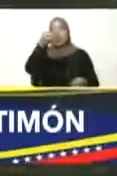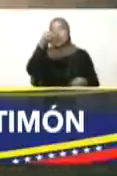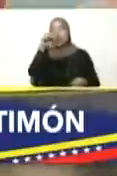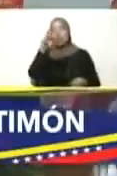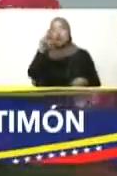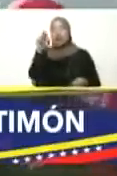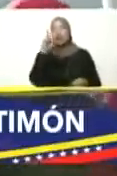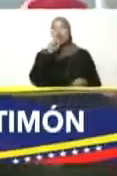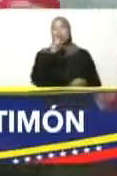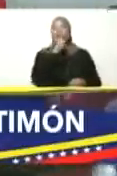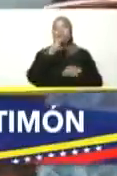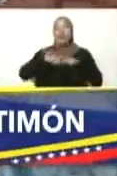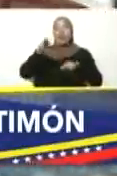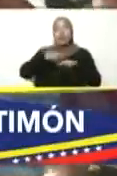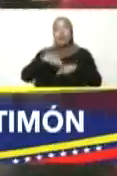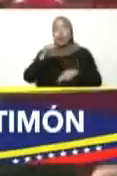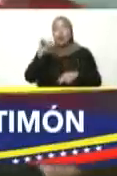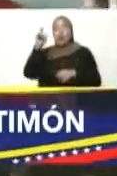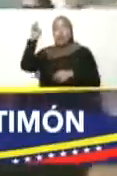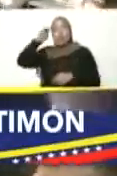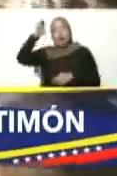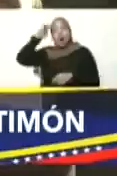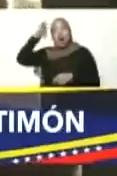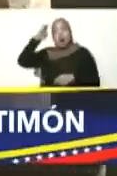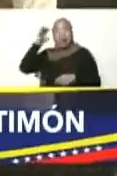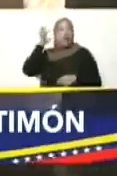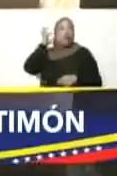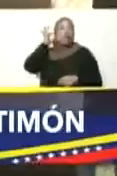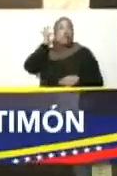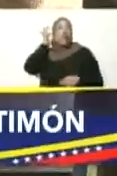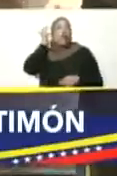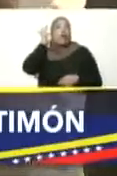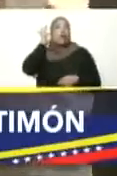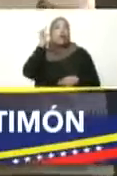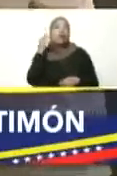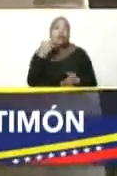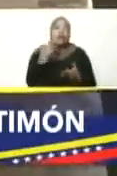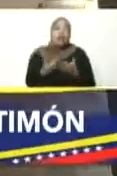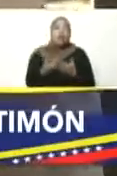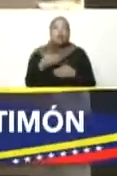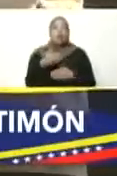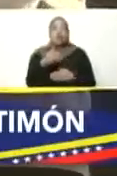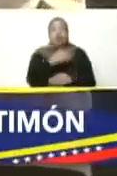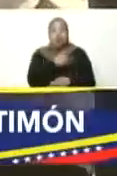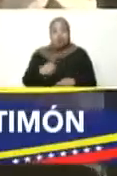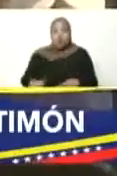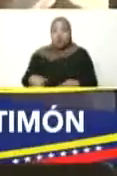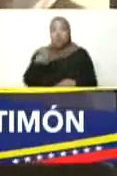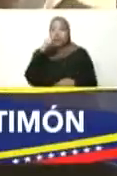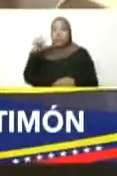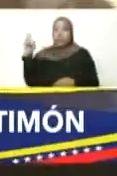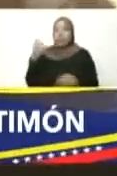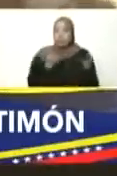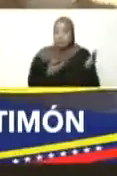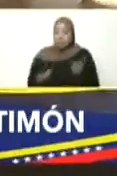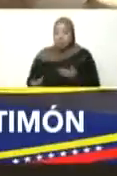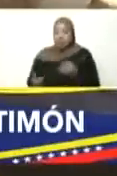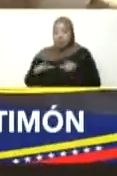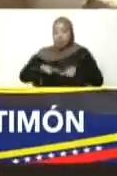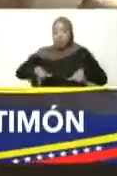Aquí tenemos a la maestra Lana Bielma. Mucho gusto, presidente. Bienvenido a estas tierras